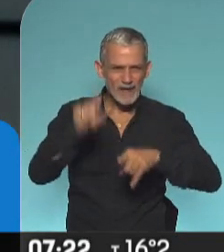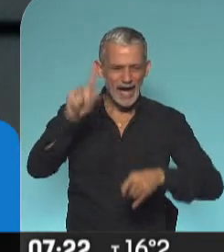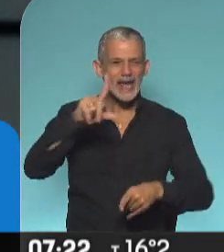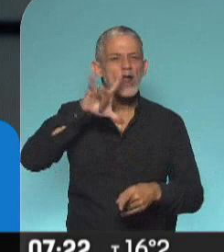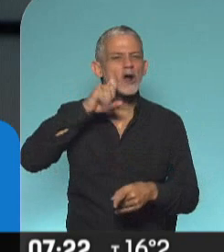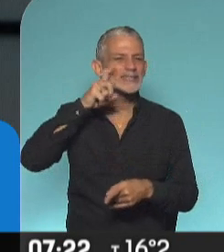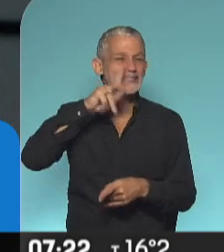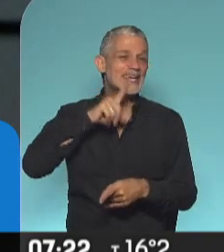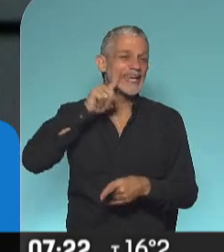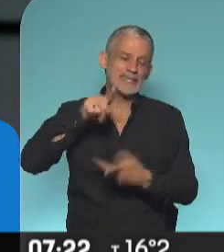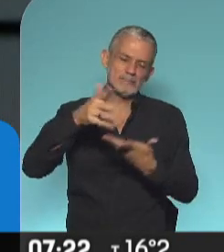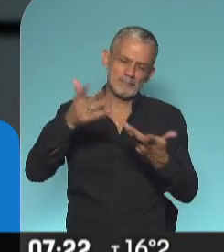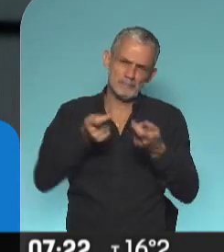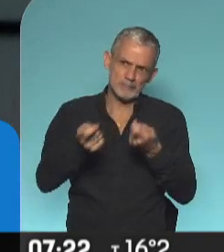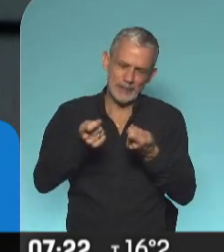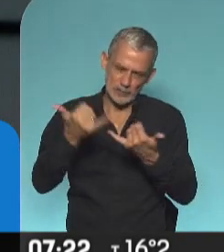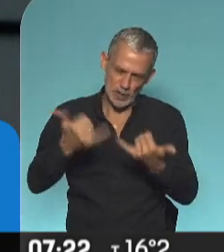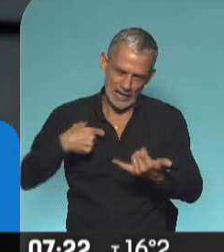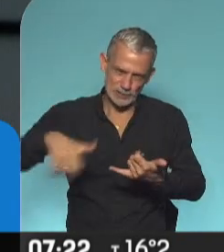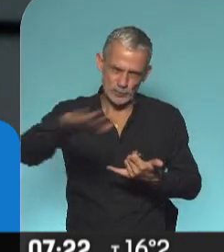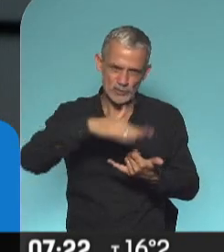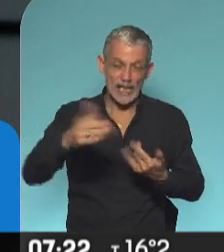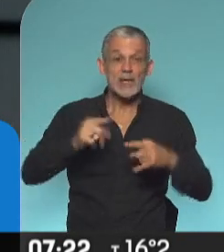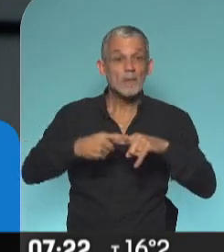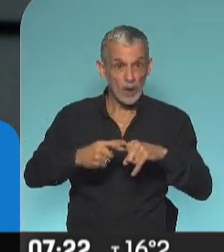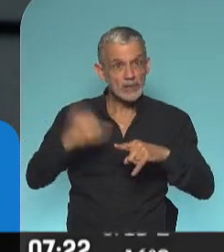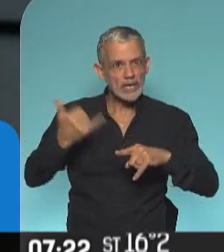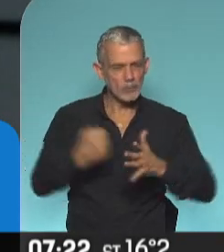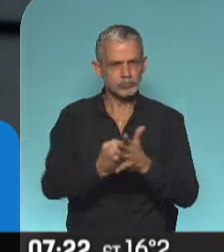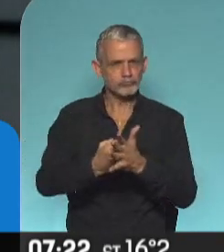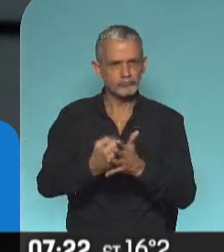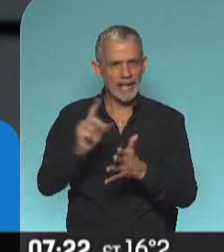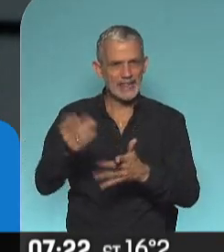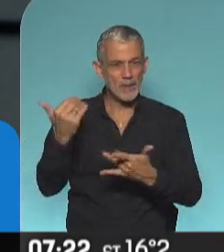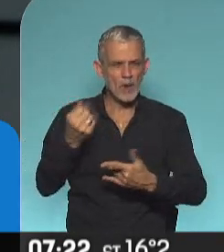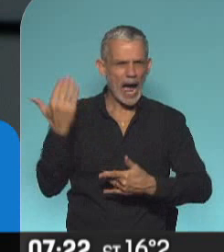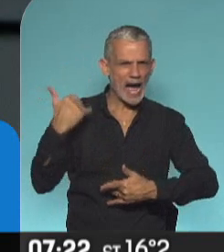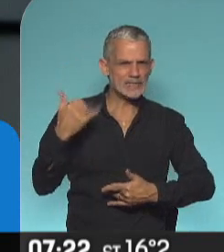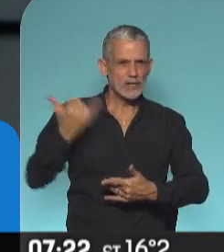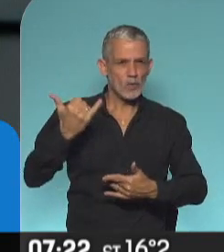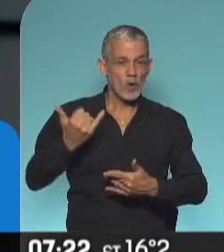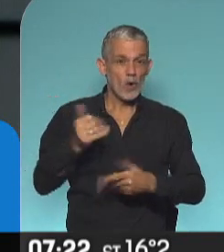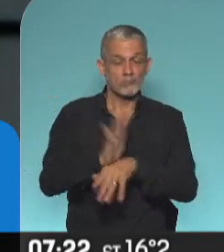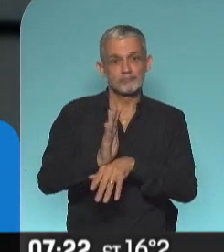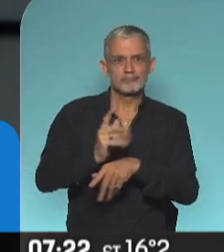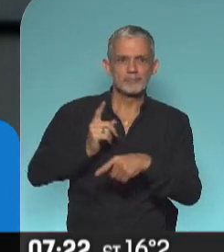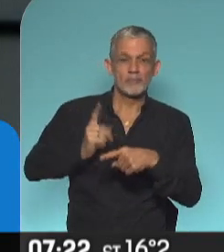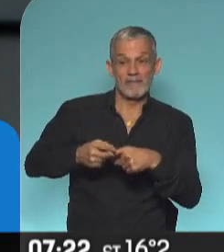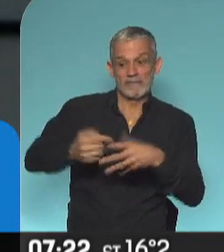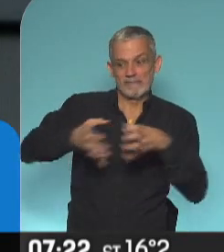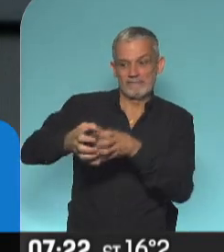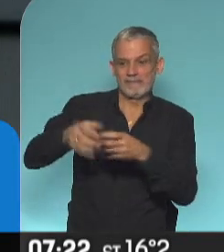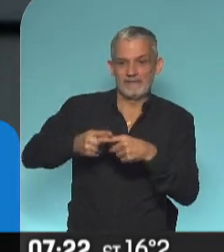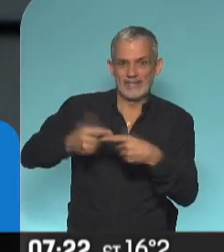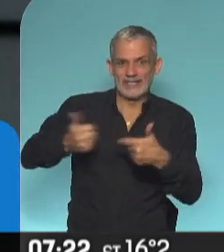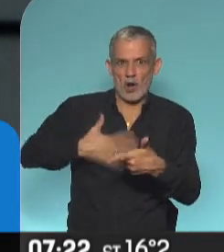Ricardo Lorenzetti, y decimos que tiene obviamente impacto político porque hubo ayer, entre comillas podemos decir, festejos de sectores